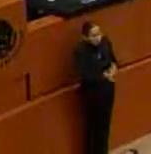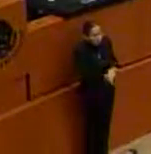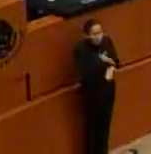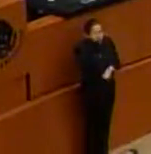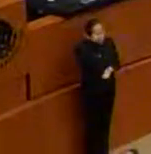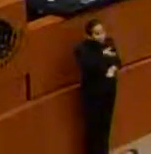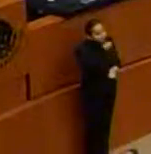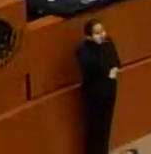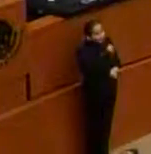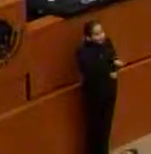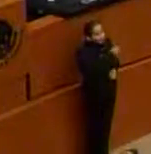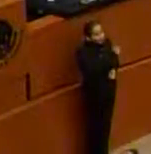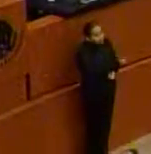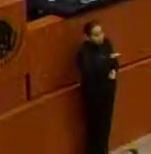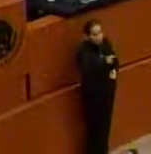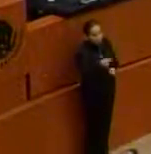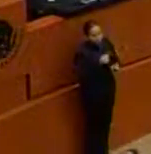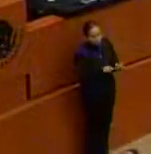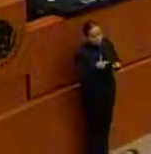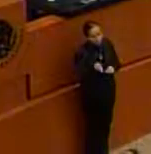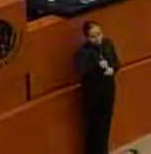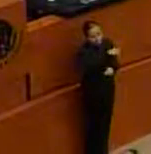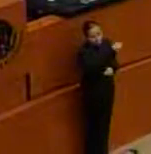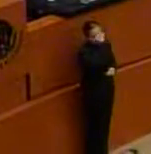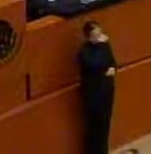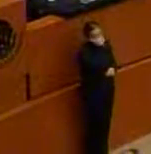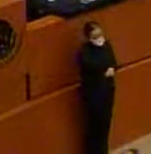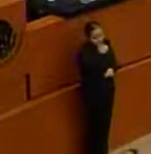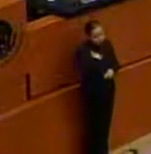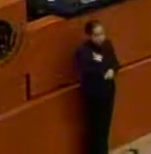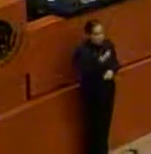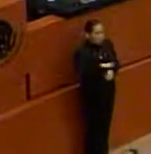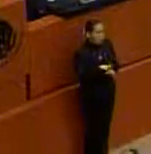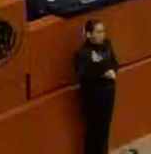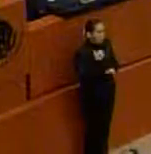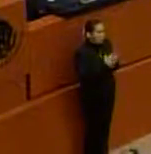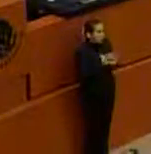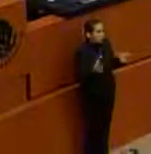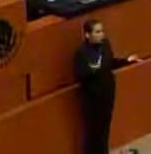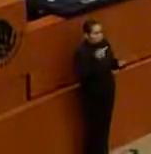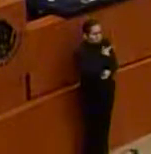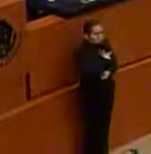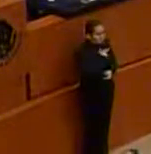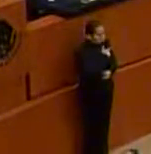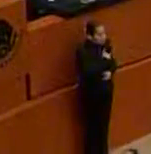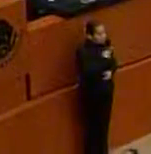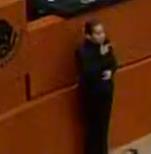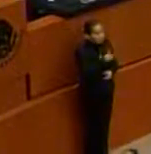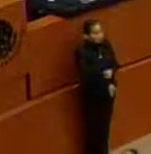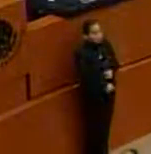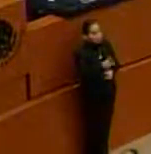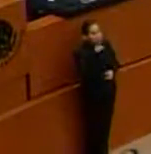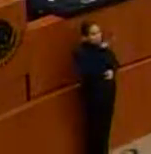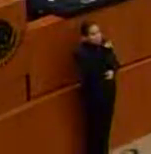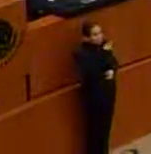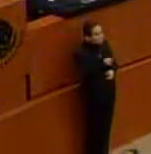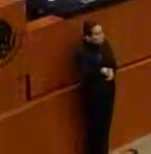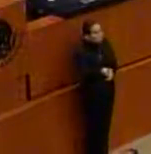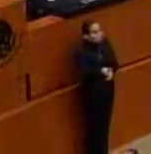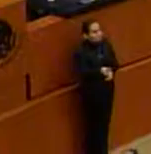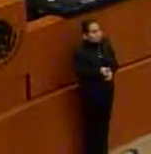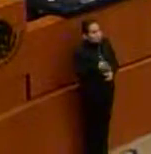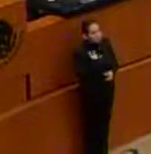aprender precisamente de las distintas experiencias y a mí me da enorme gusto, quiero decirlo, ver